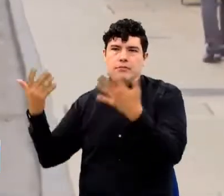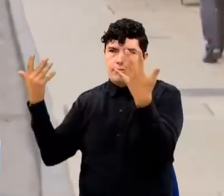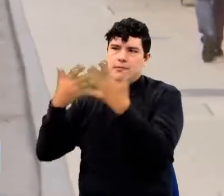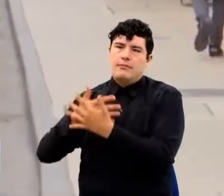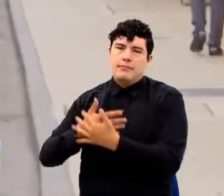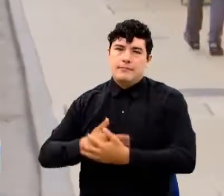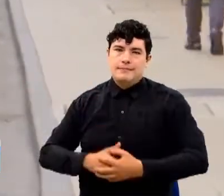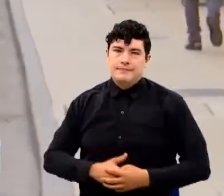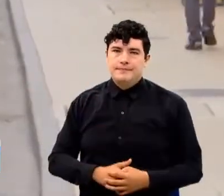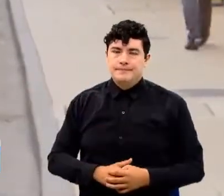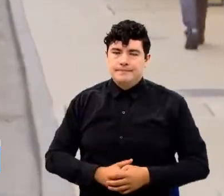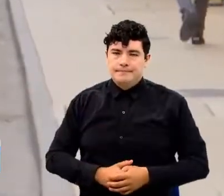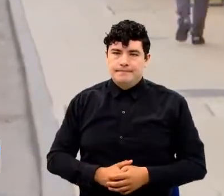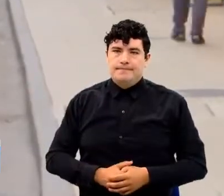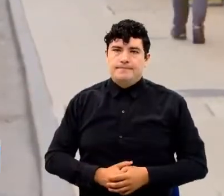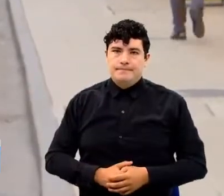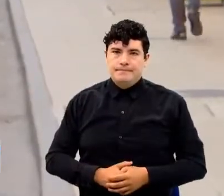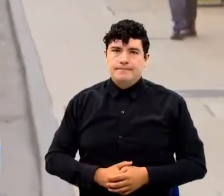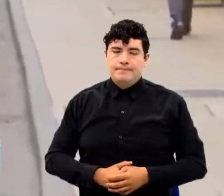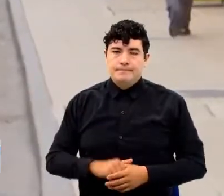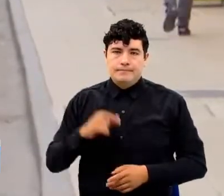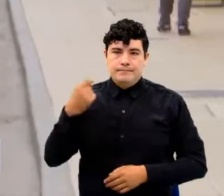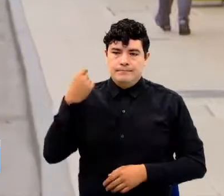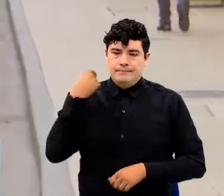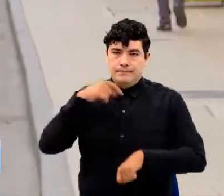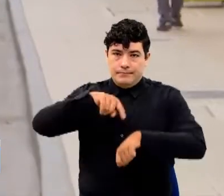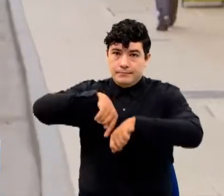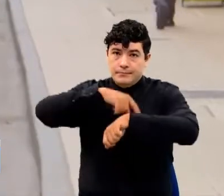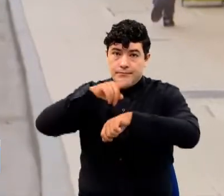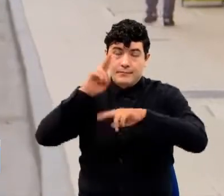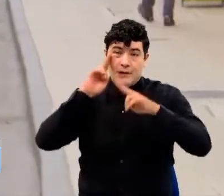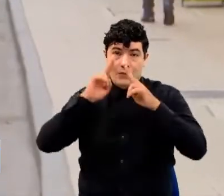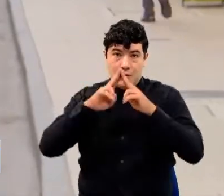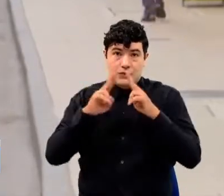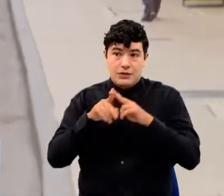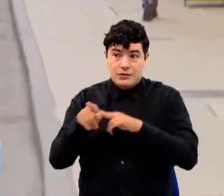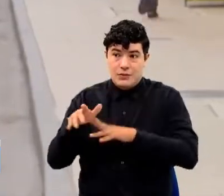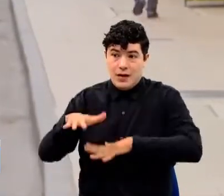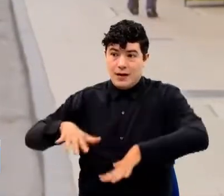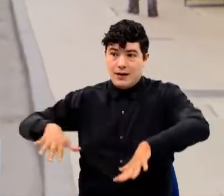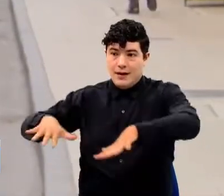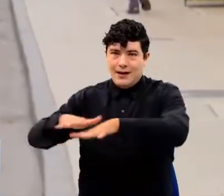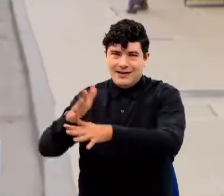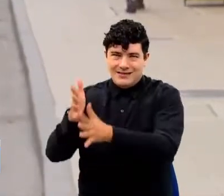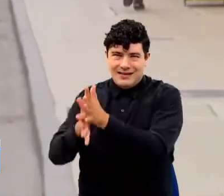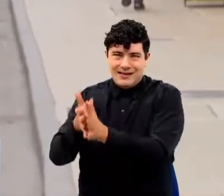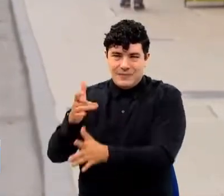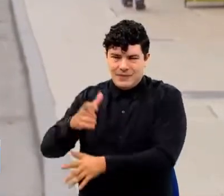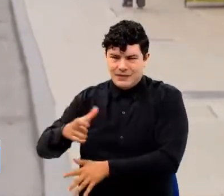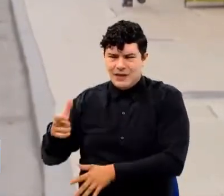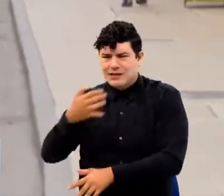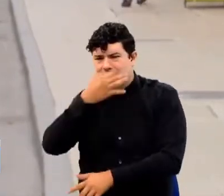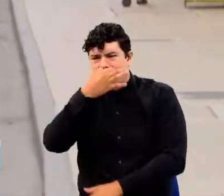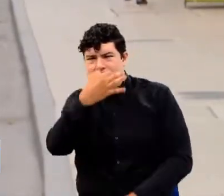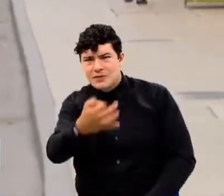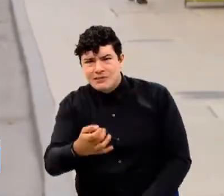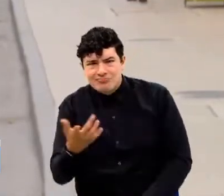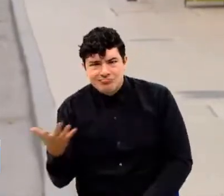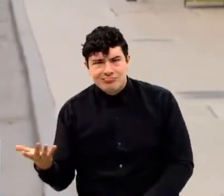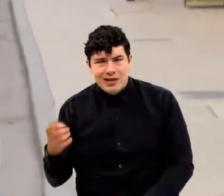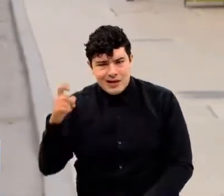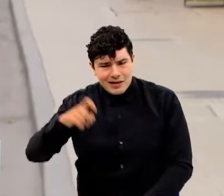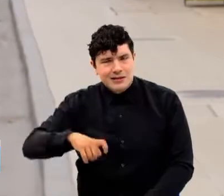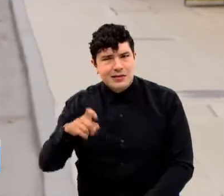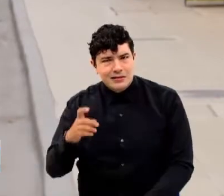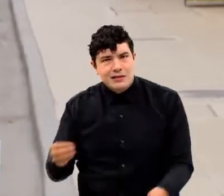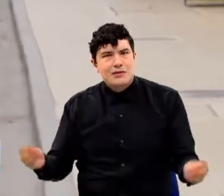También se han conocido en las últimas horas denuncias de personas que viven en la zona céntrica indicando que se necesitan más